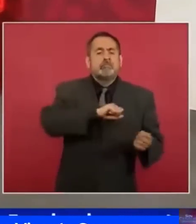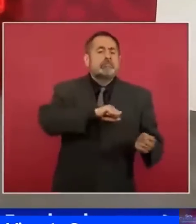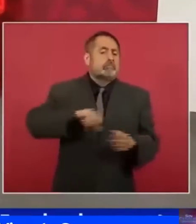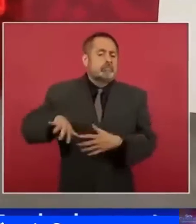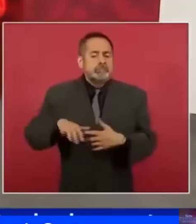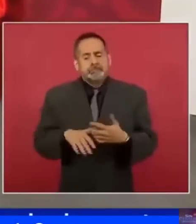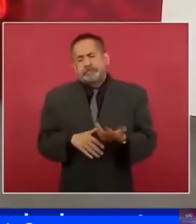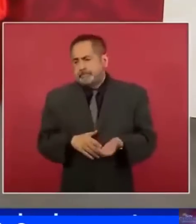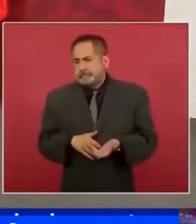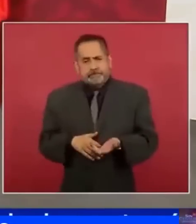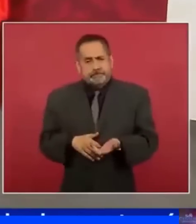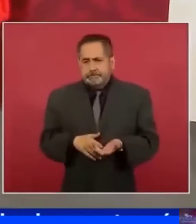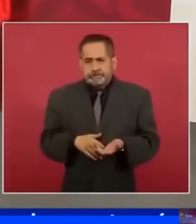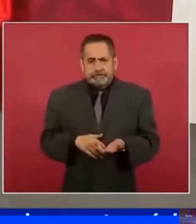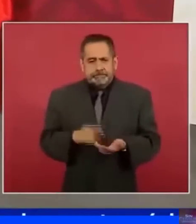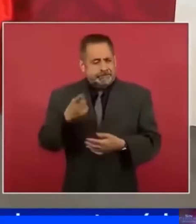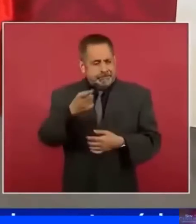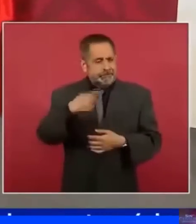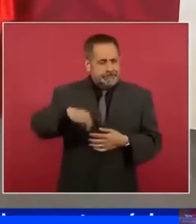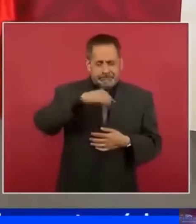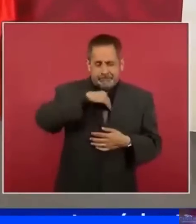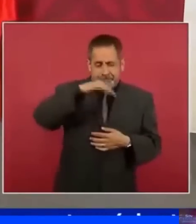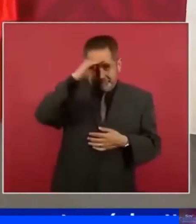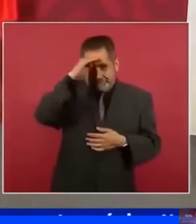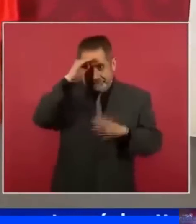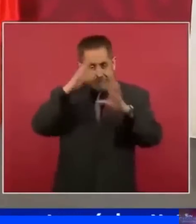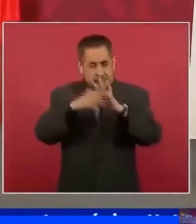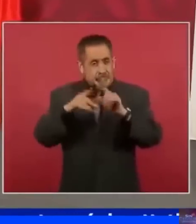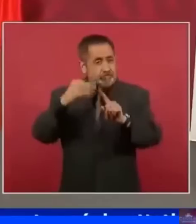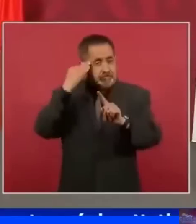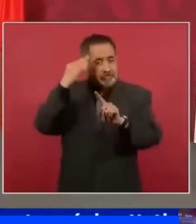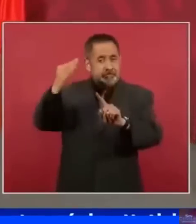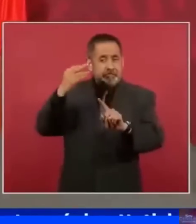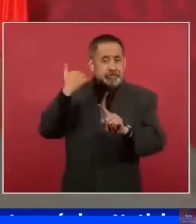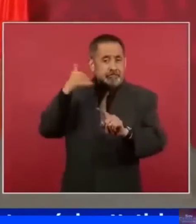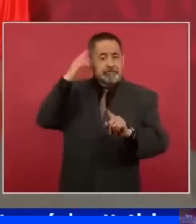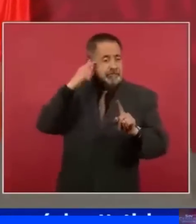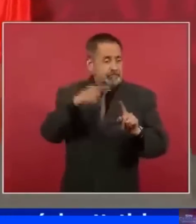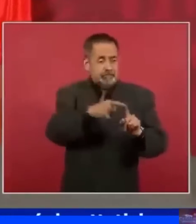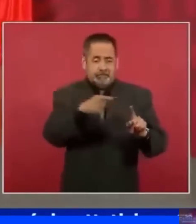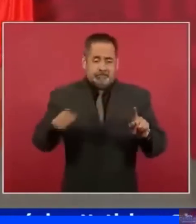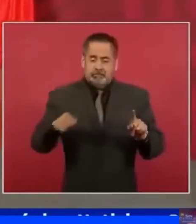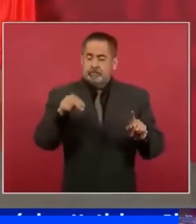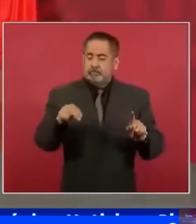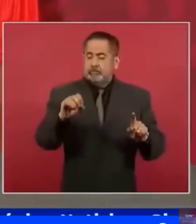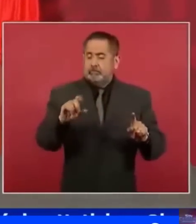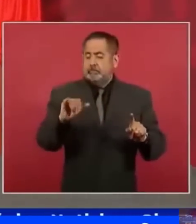y esas son las que se consideraron en la época del neoliberalismo